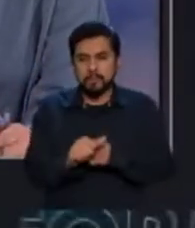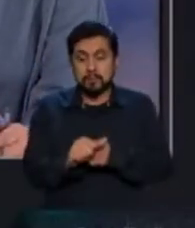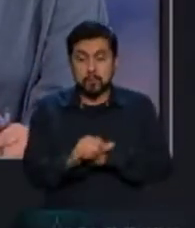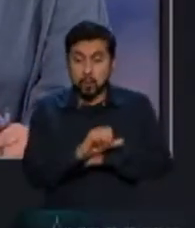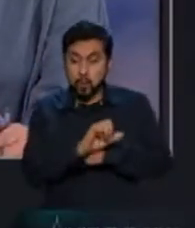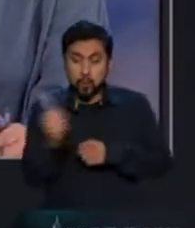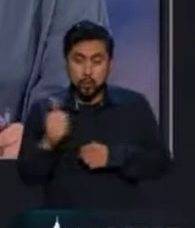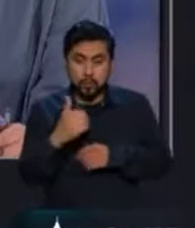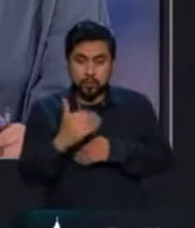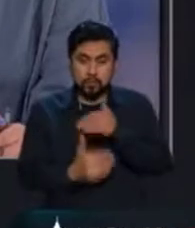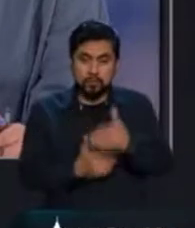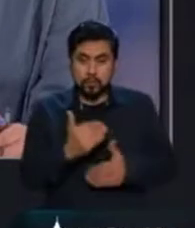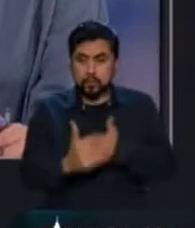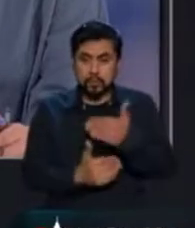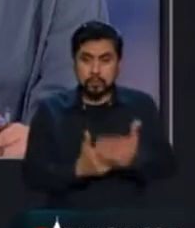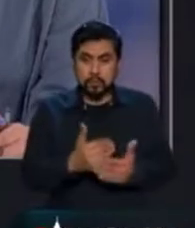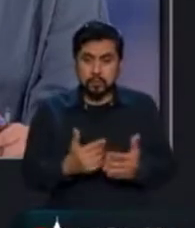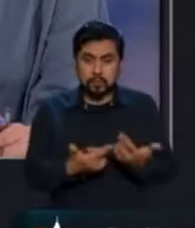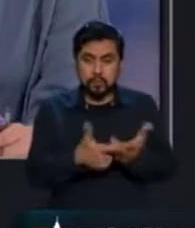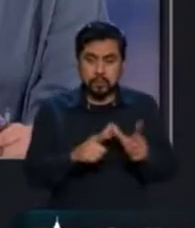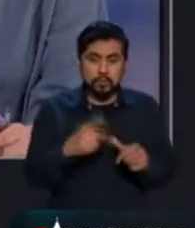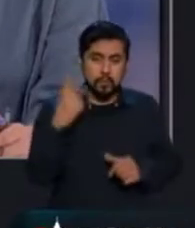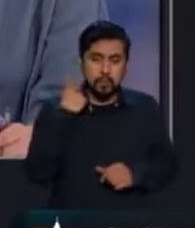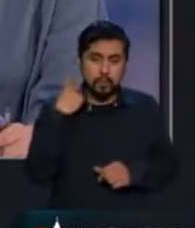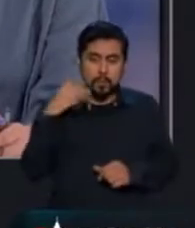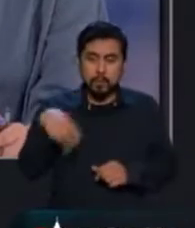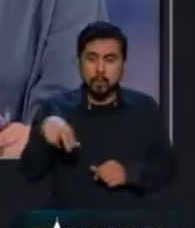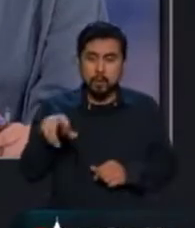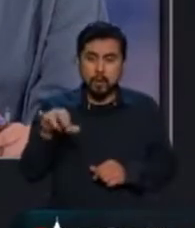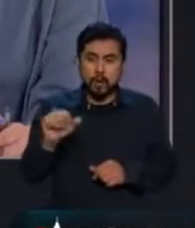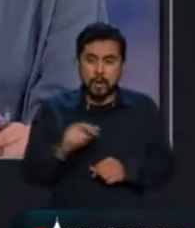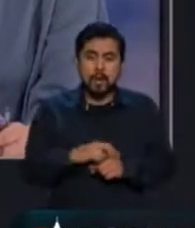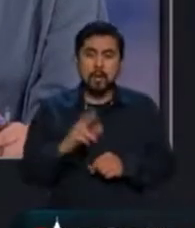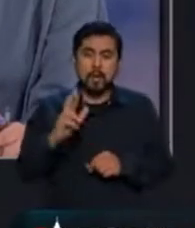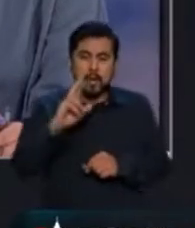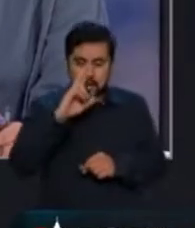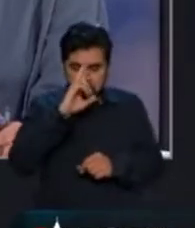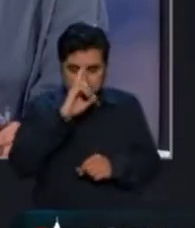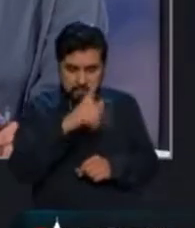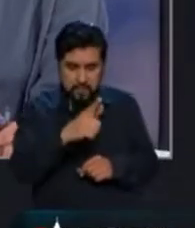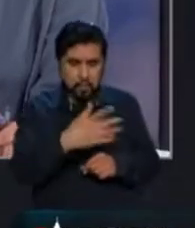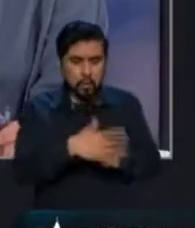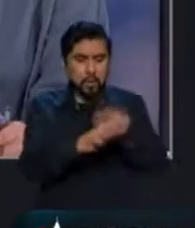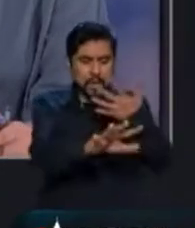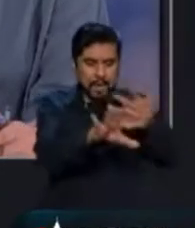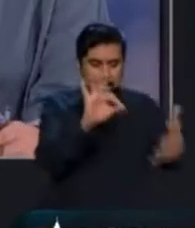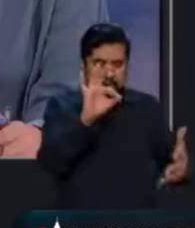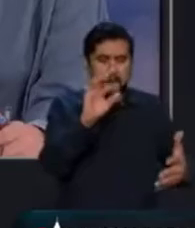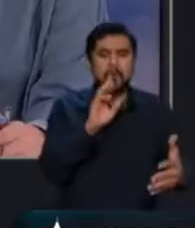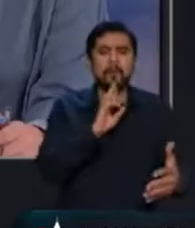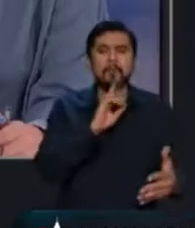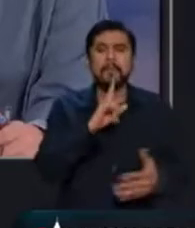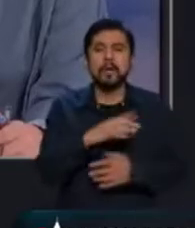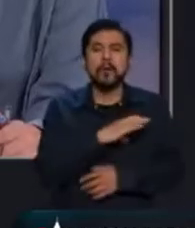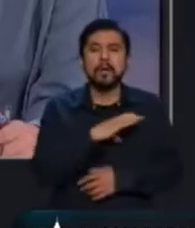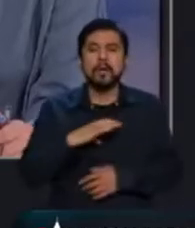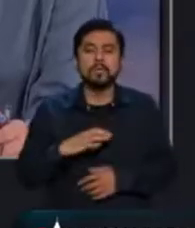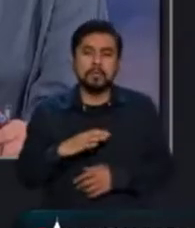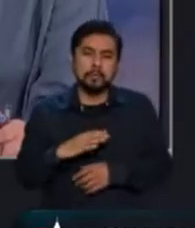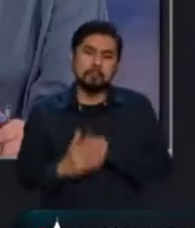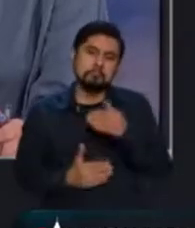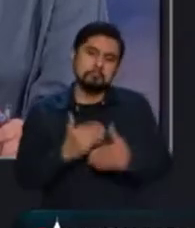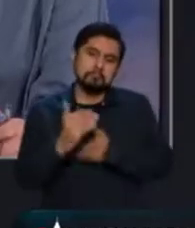donde respetó sus números, donde respetó y escogió al mejor candidato, pues tiene el récord que tiene,